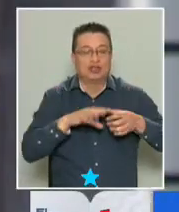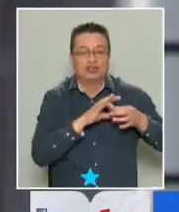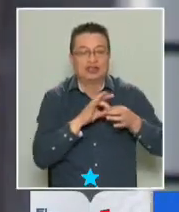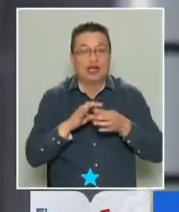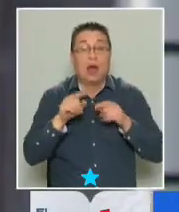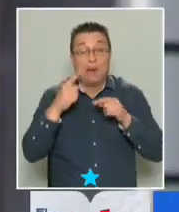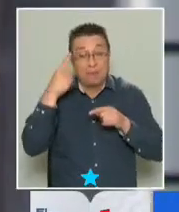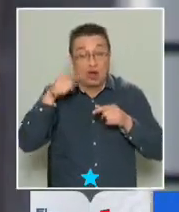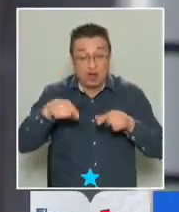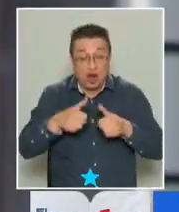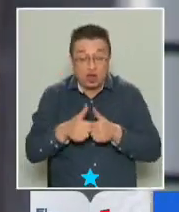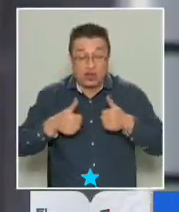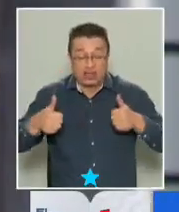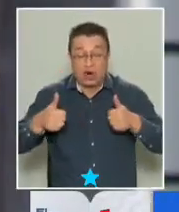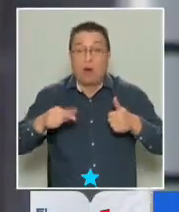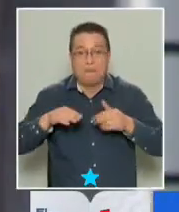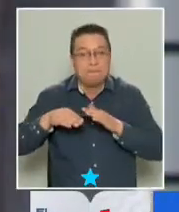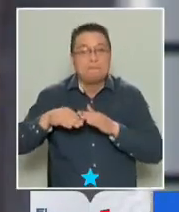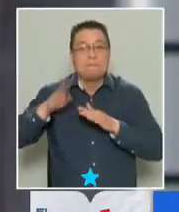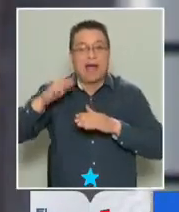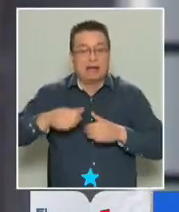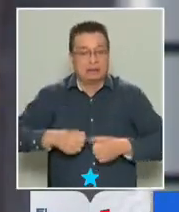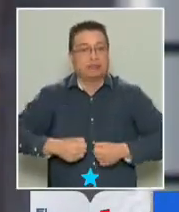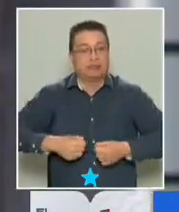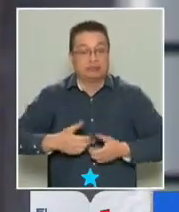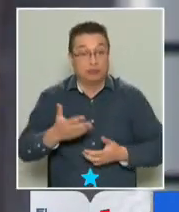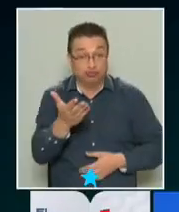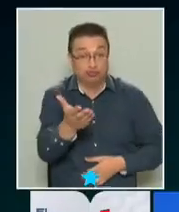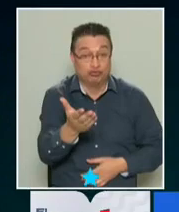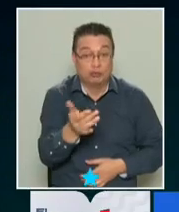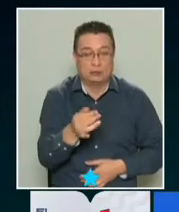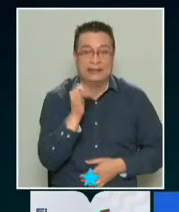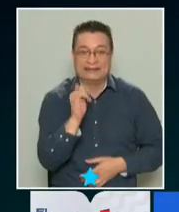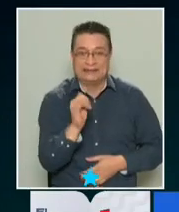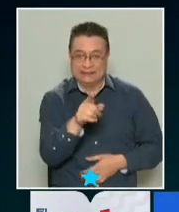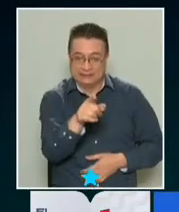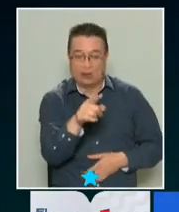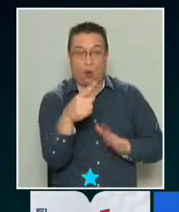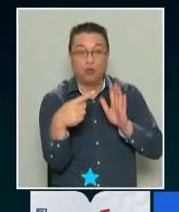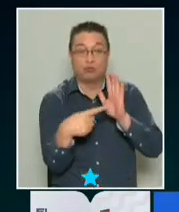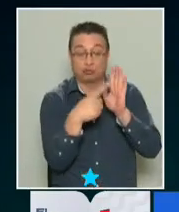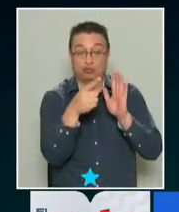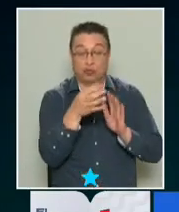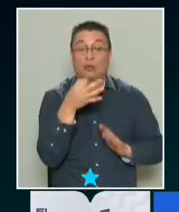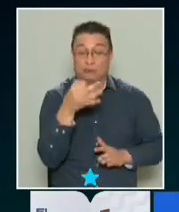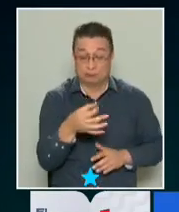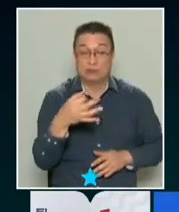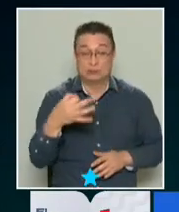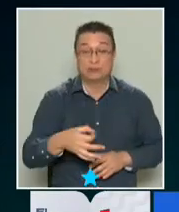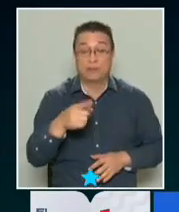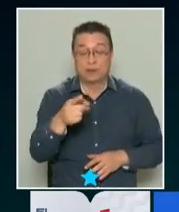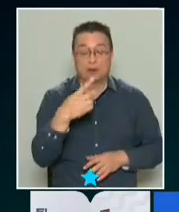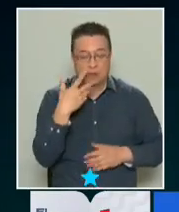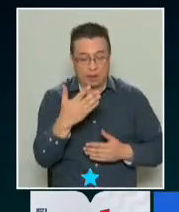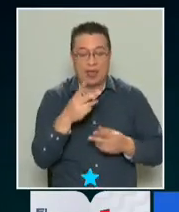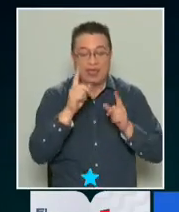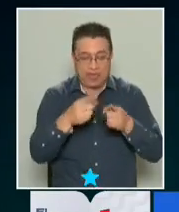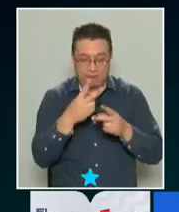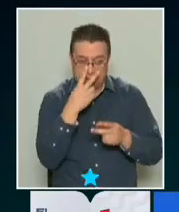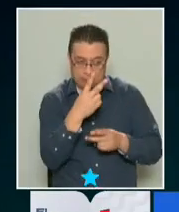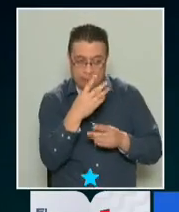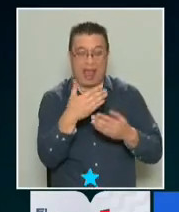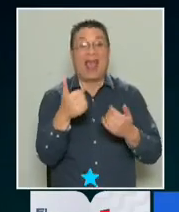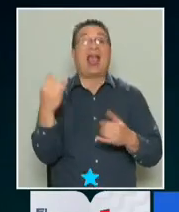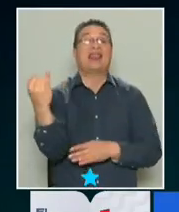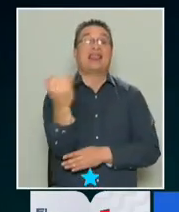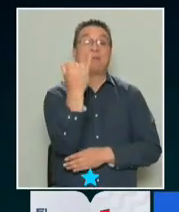consejo es un poco más que eso pues aquí hay un punto que es velar por la independencia los jueces